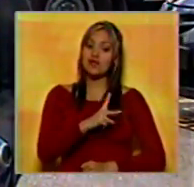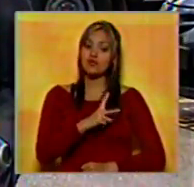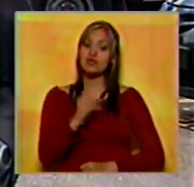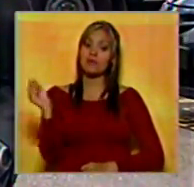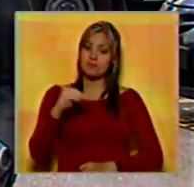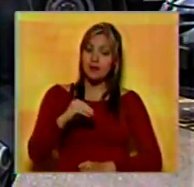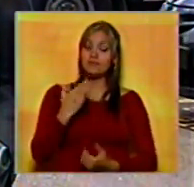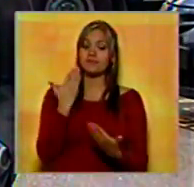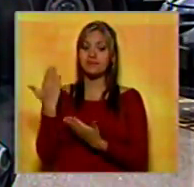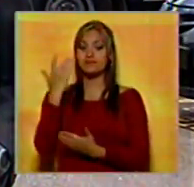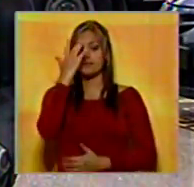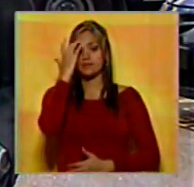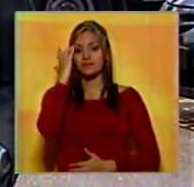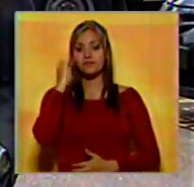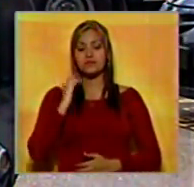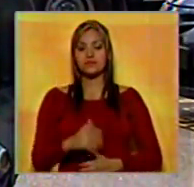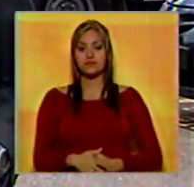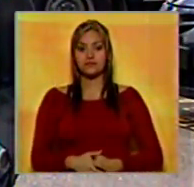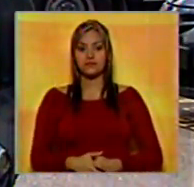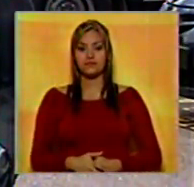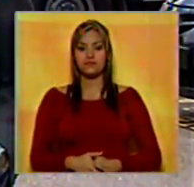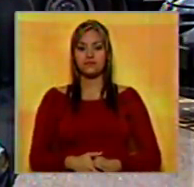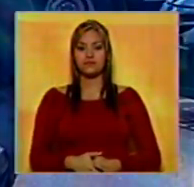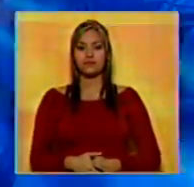continuen con más de la emisión meridiana de su noticiero benevision